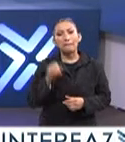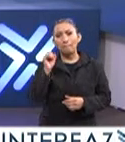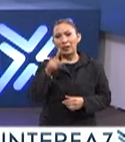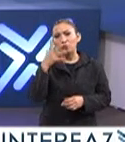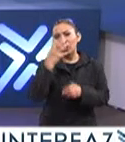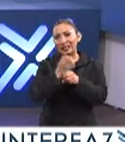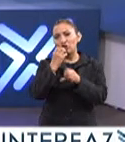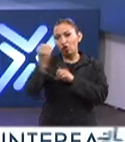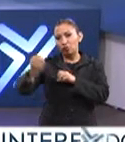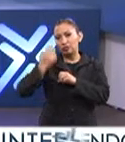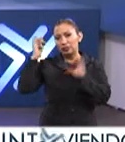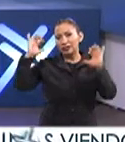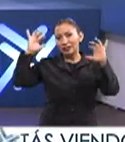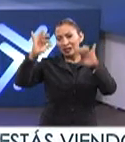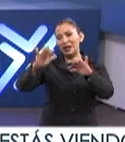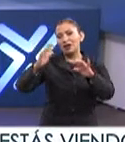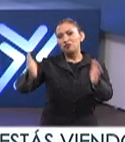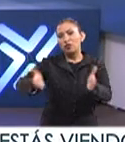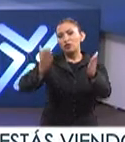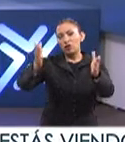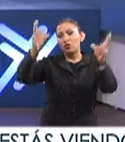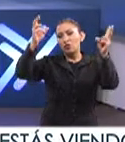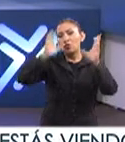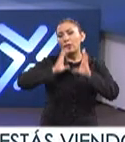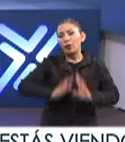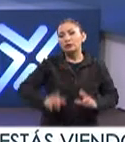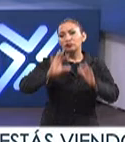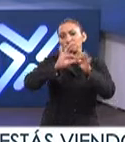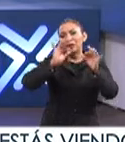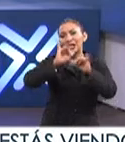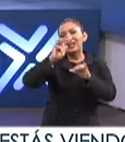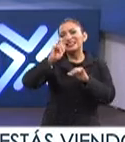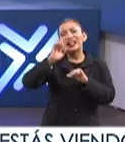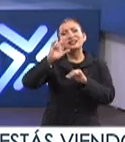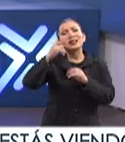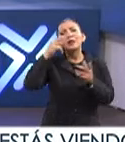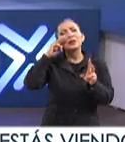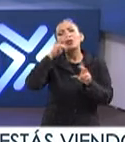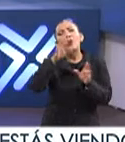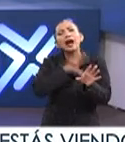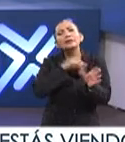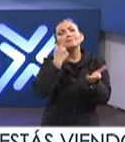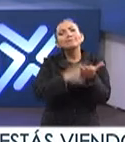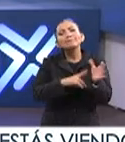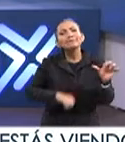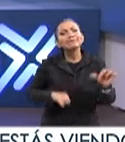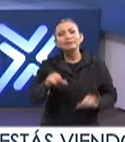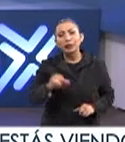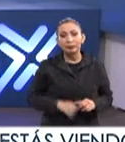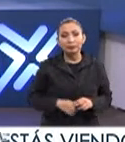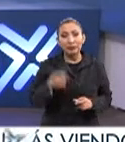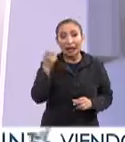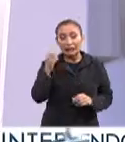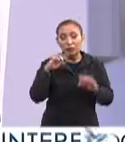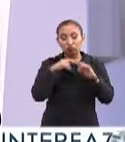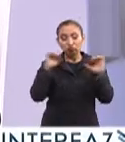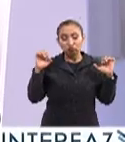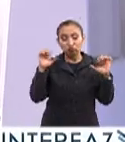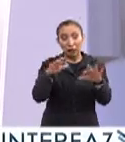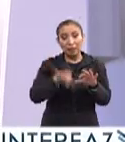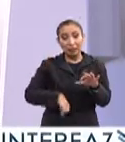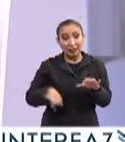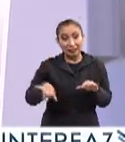este 5º seminario de fomento a la lectura, cuerpos y relatos interestelares, ¿qué estaremos viendo? Bien, pues es un encuentro